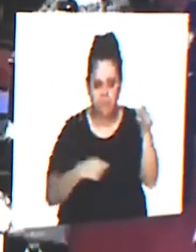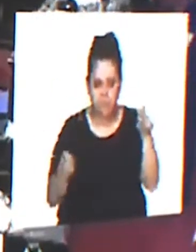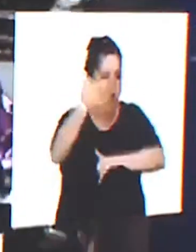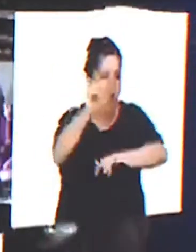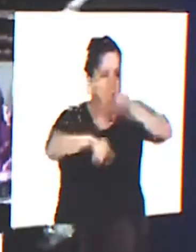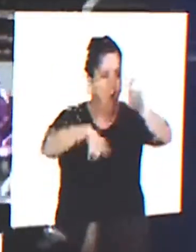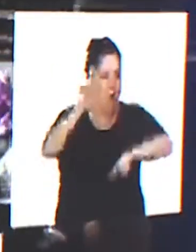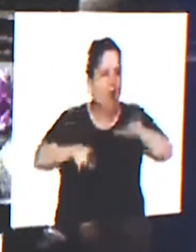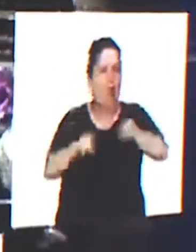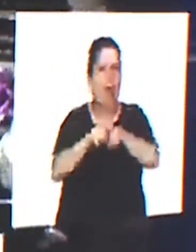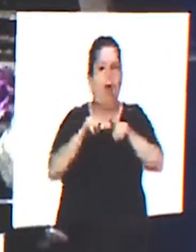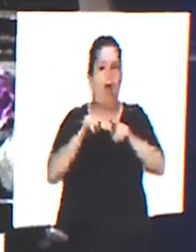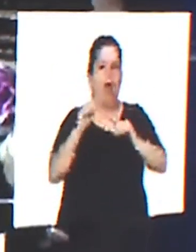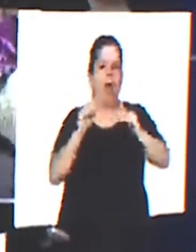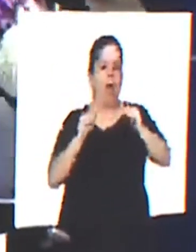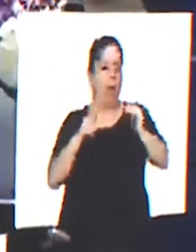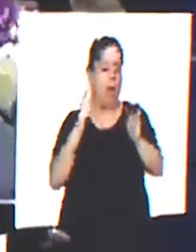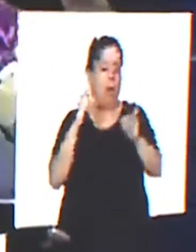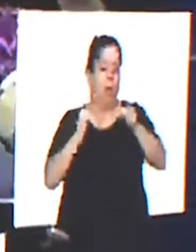es asesino,